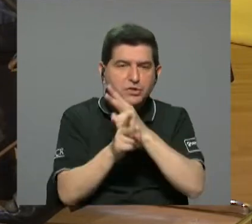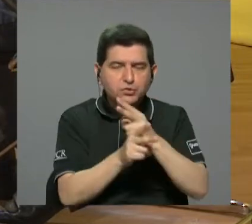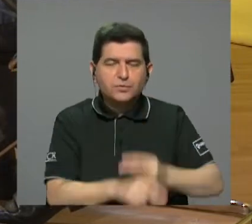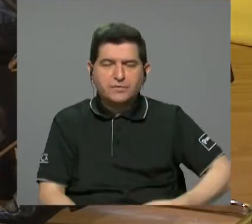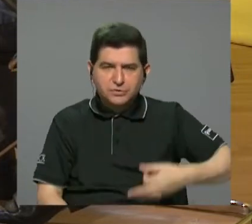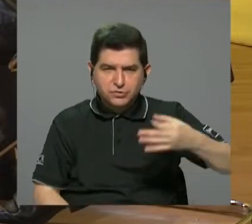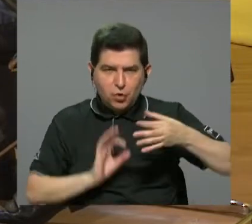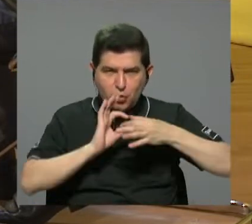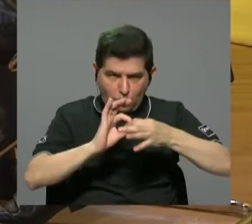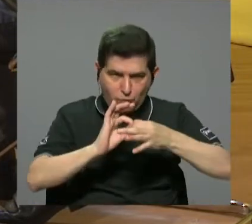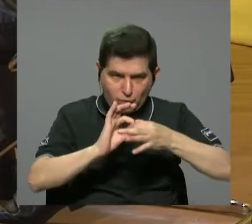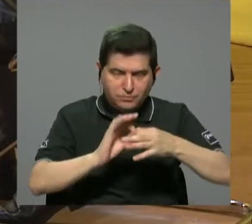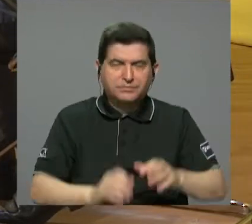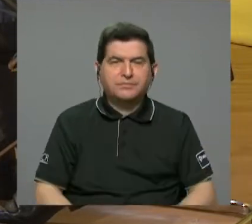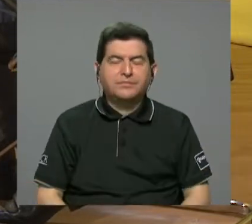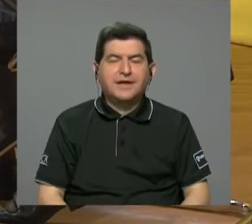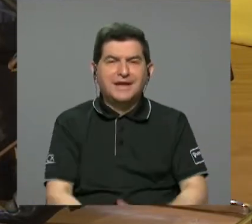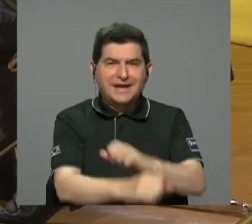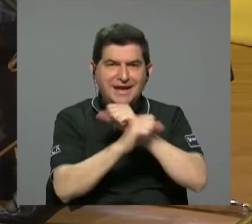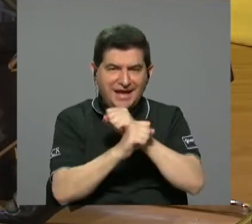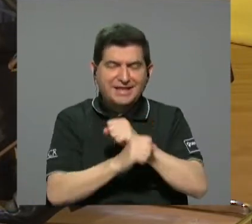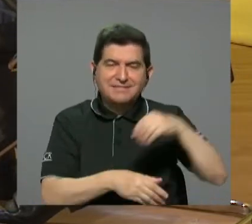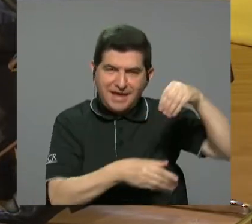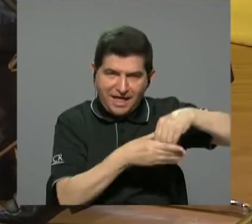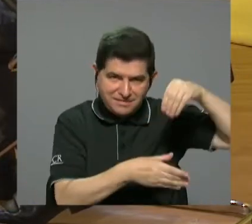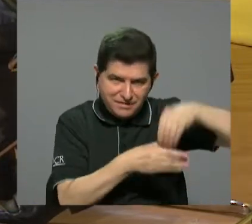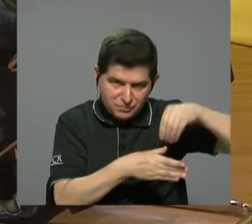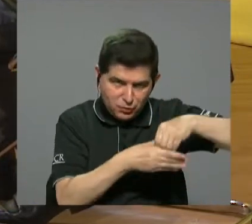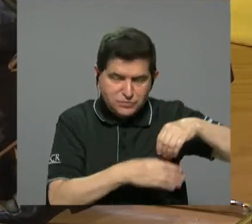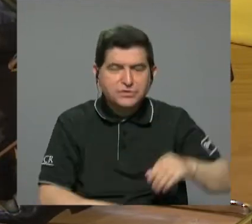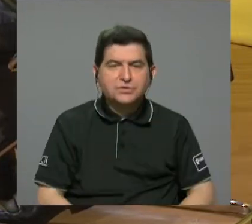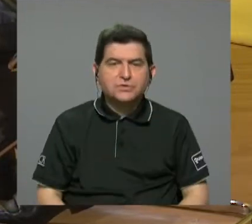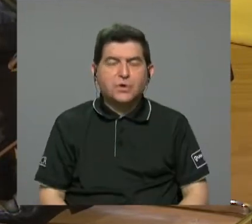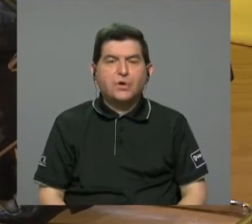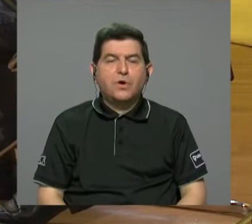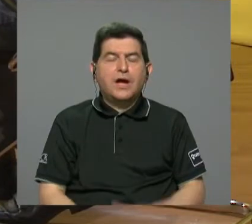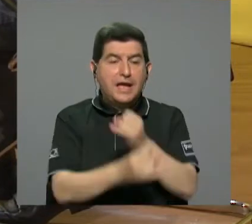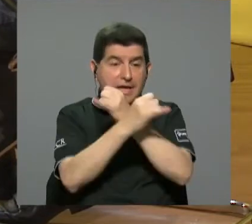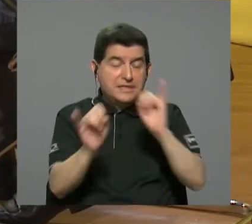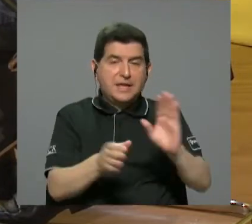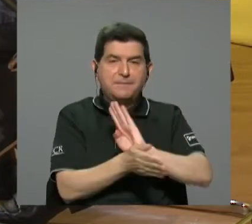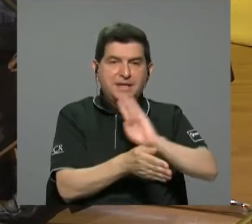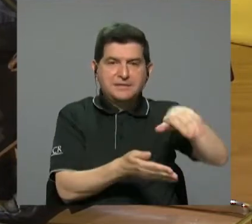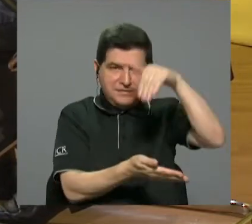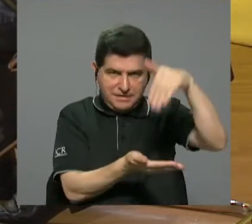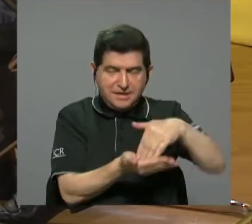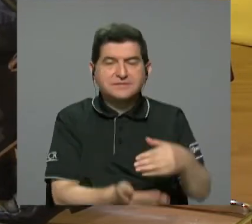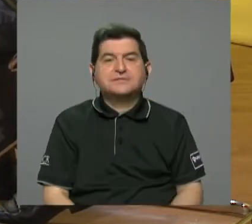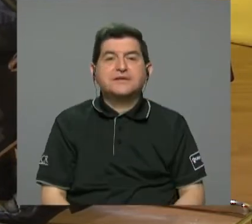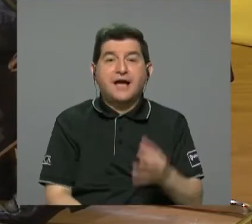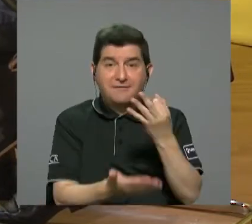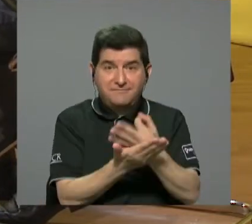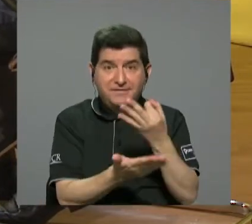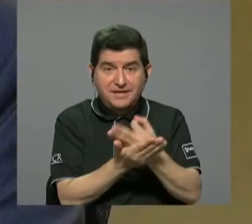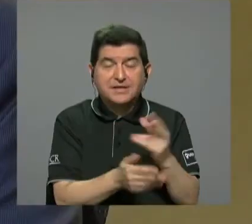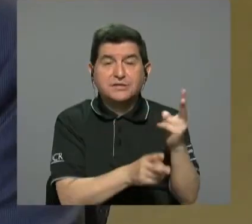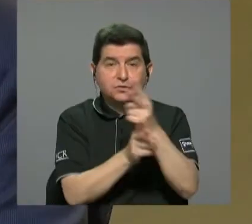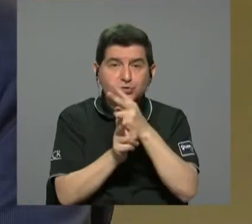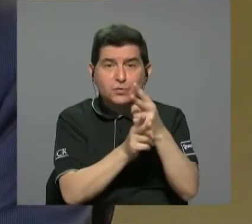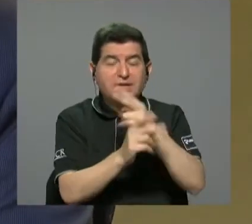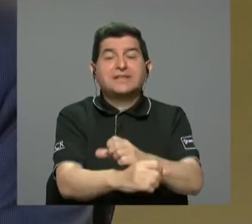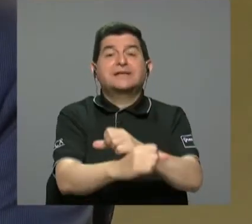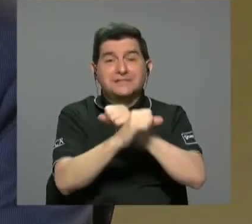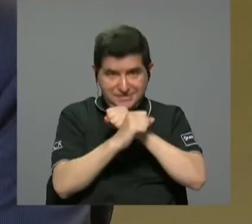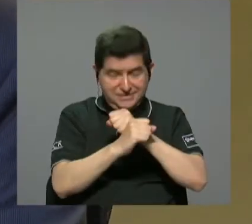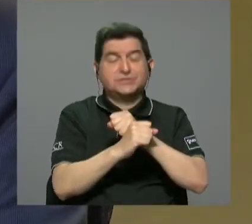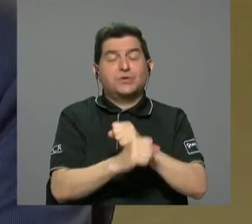consolidada, como la garantía de depósitos, como la mayor independencia del Banco Central, el financiamiento de la Superintendencia de Seguros por